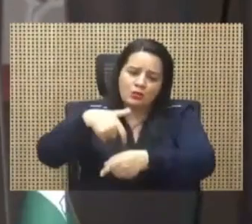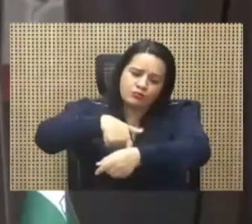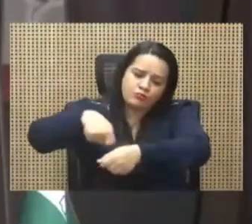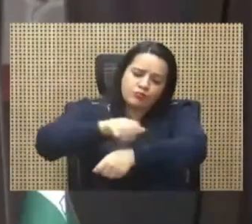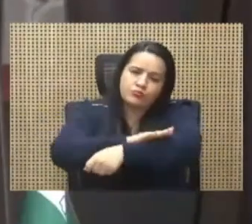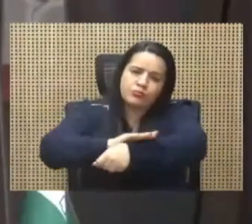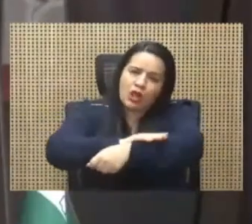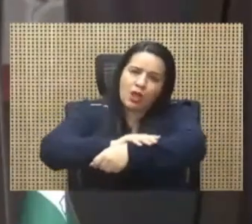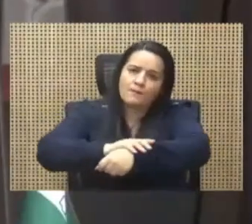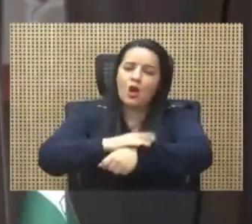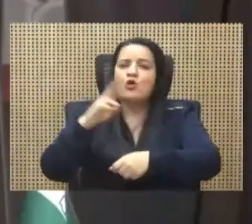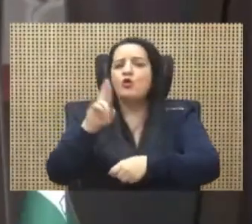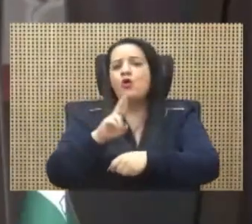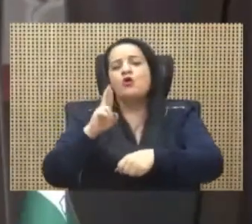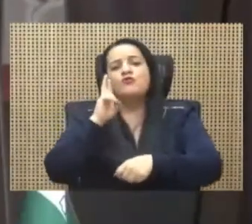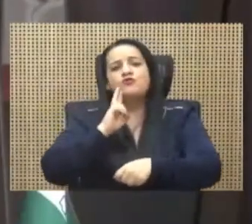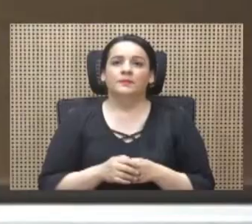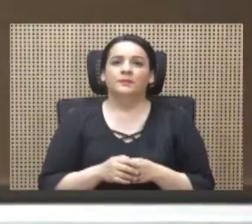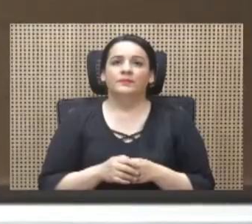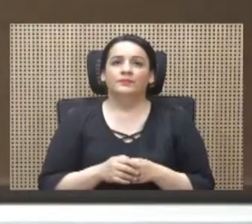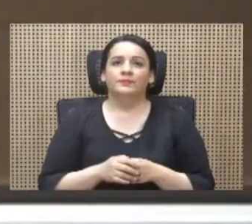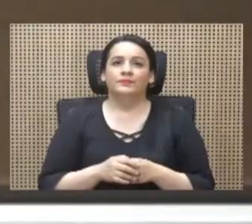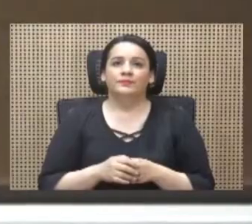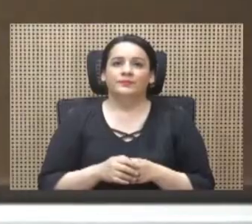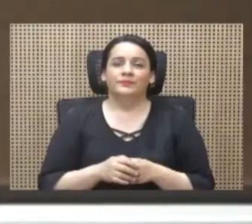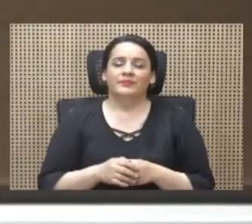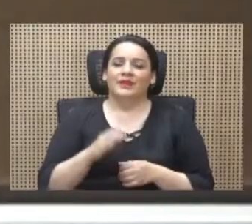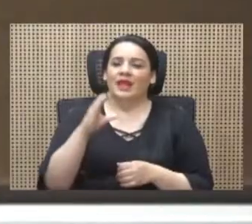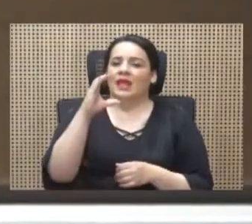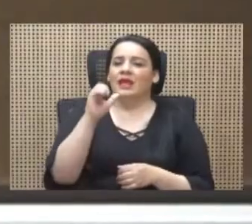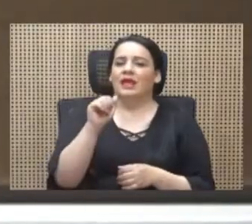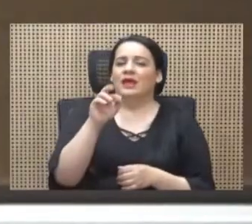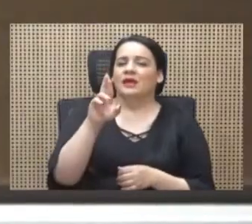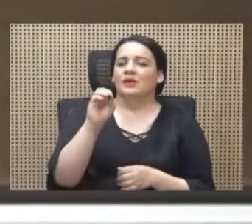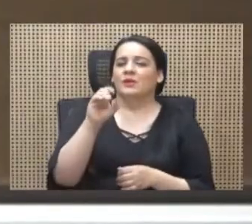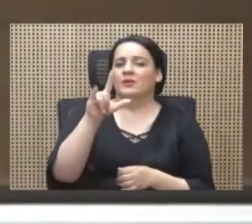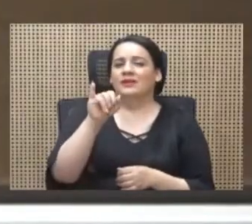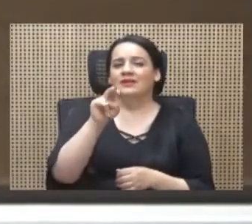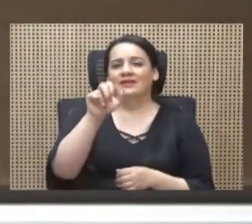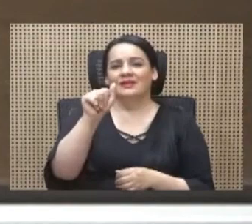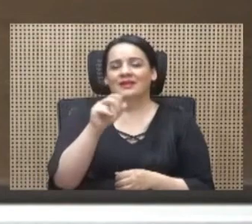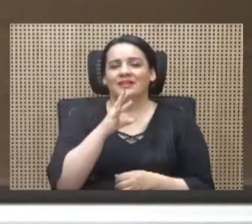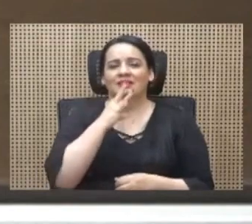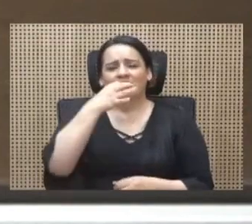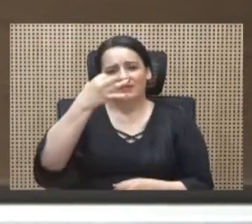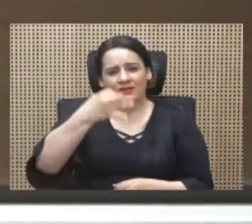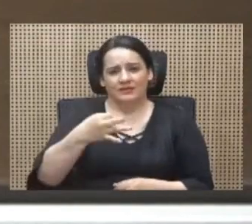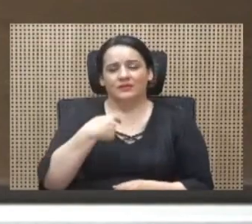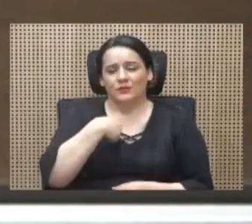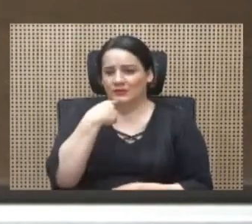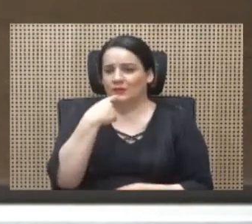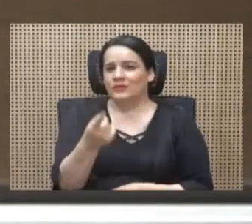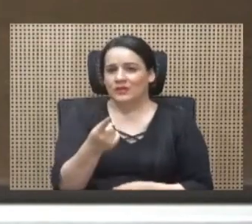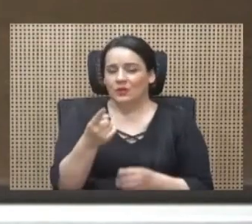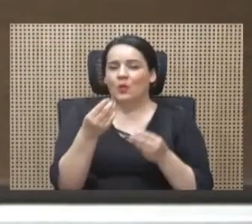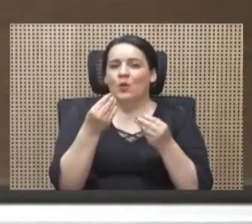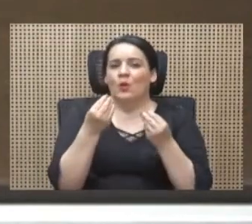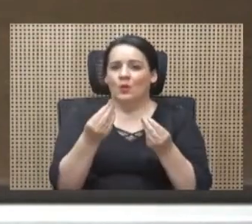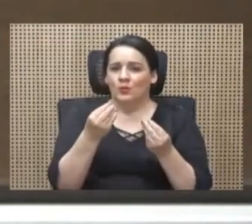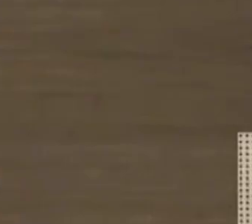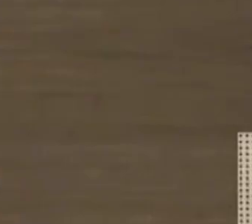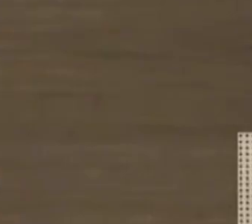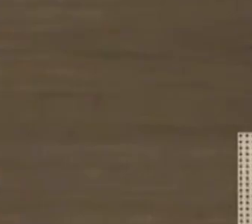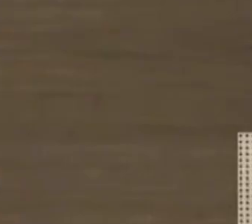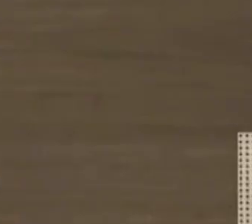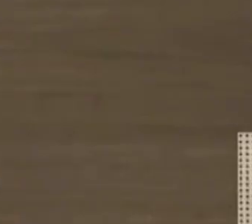rosas y se quita la enchilazón. Doña Carolina, o sea, de verdad, y se lo digo con todo respeto, me cuesta entenderle sus